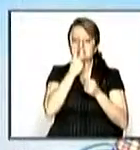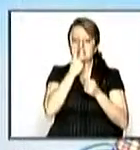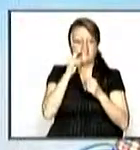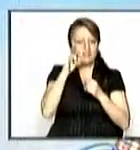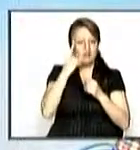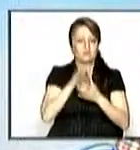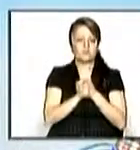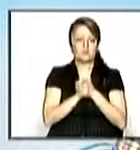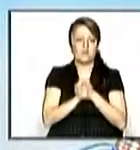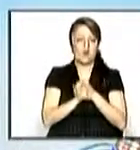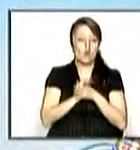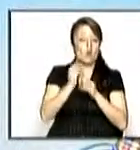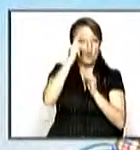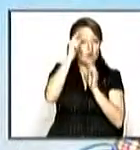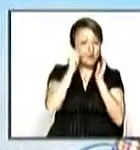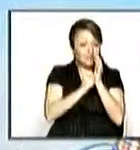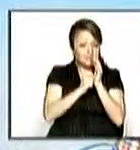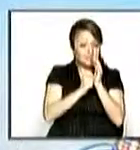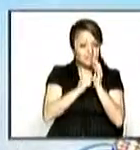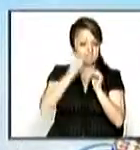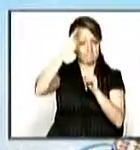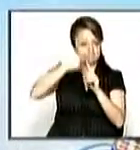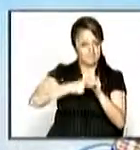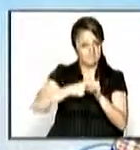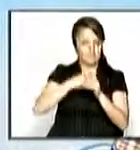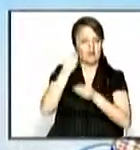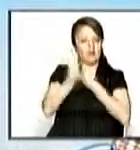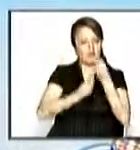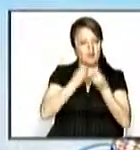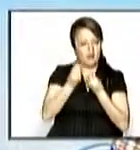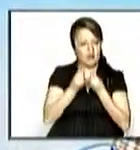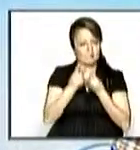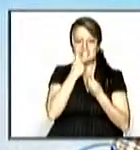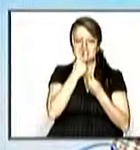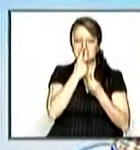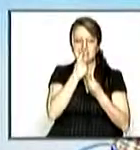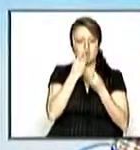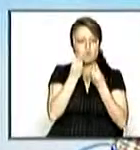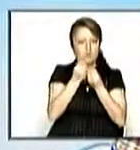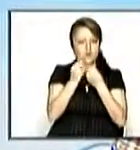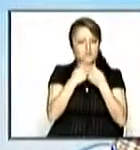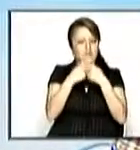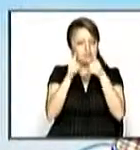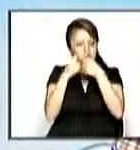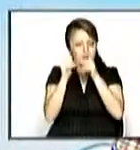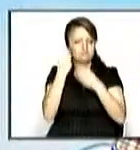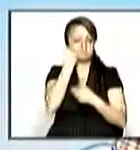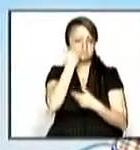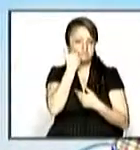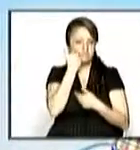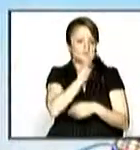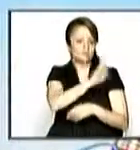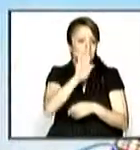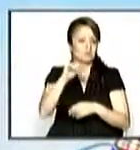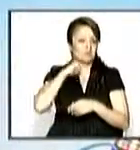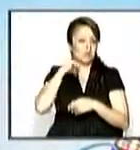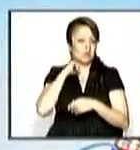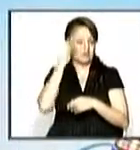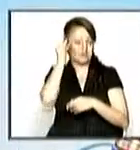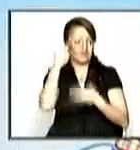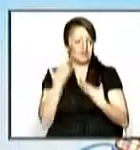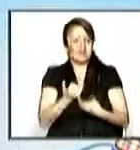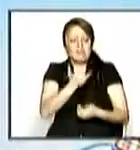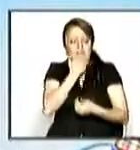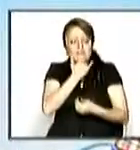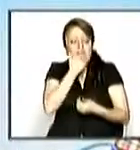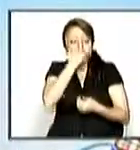un tema de odontología neurofocal porque muchas de las patologías que ustedes tienen, de pronto no se les encuentra